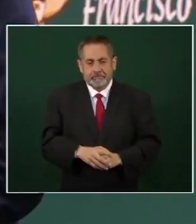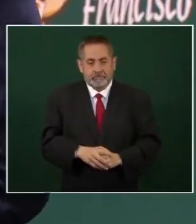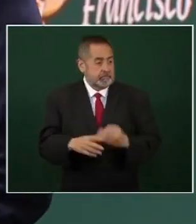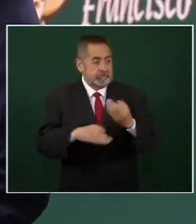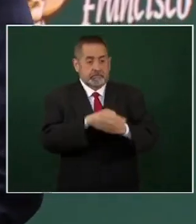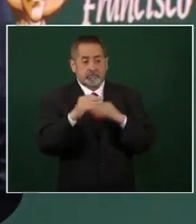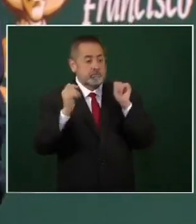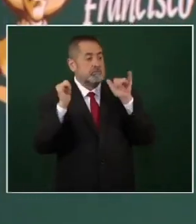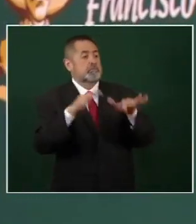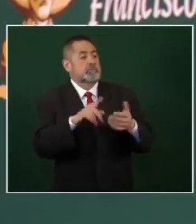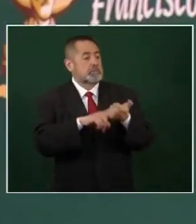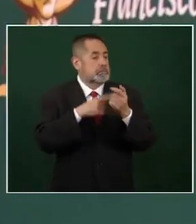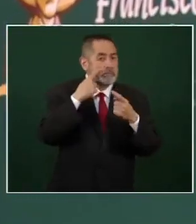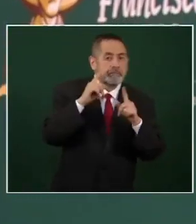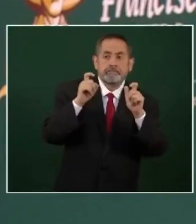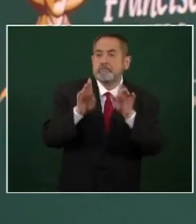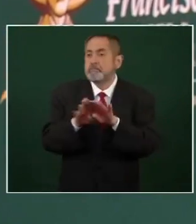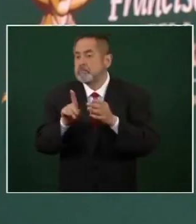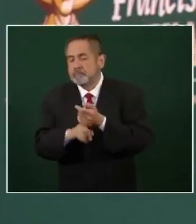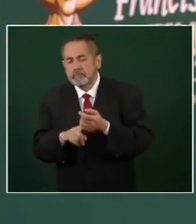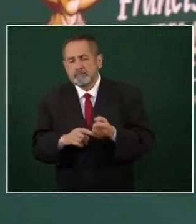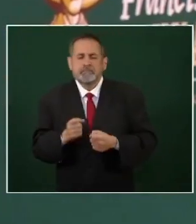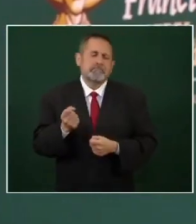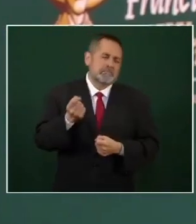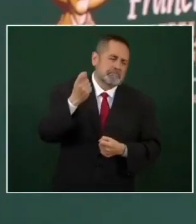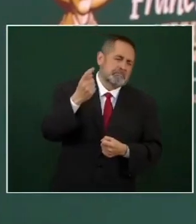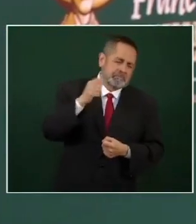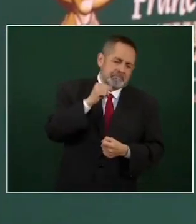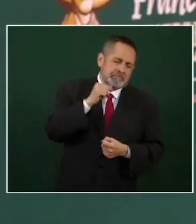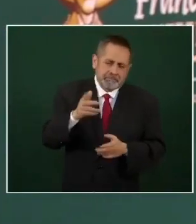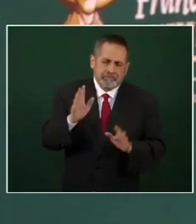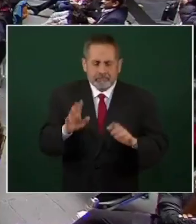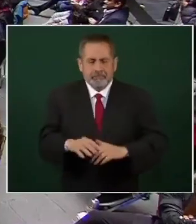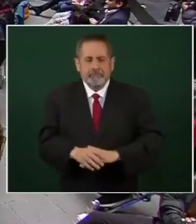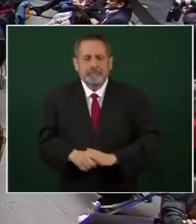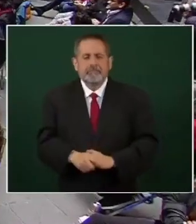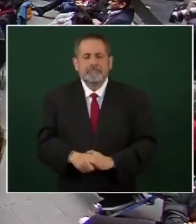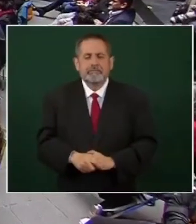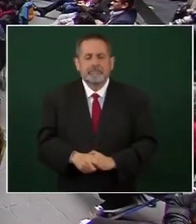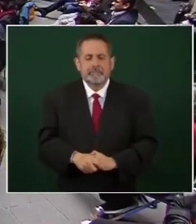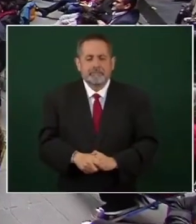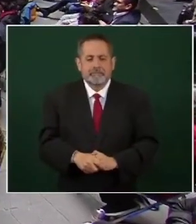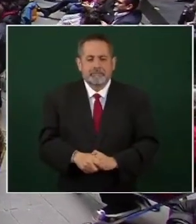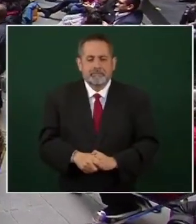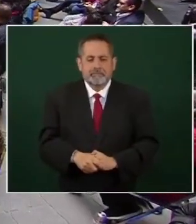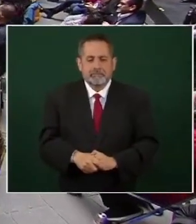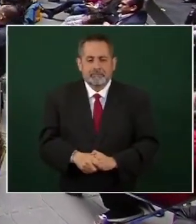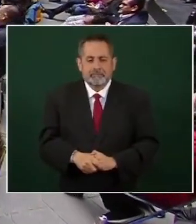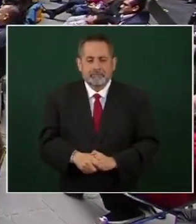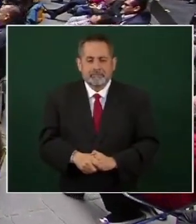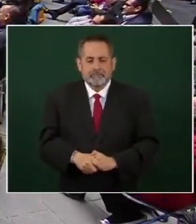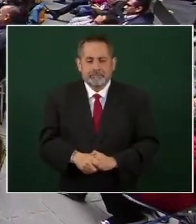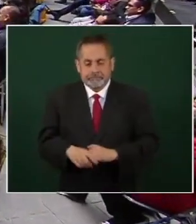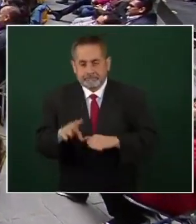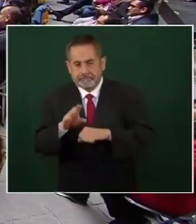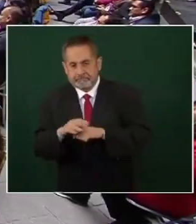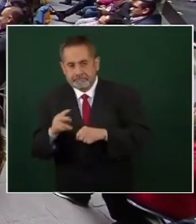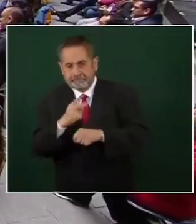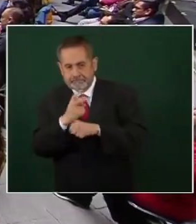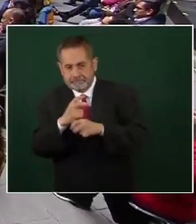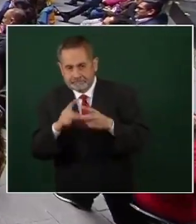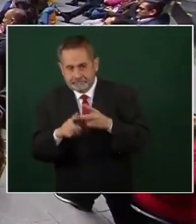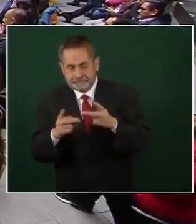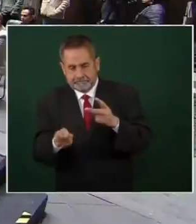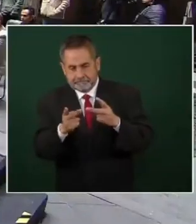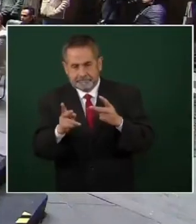Todos, con honrosas excepciones. Presidente, ¿puedo hacer una segunda pregunta?